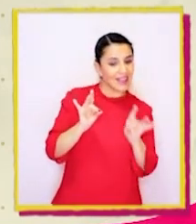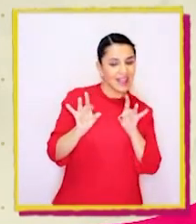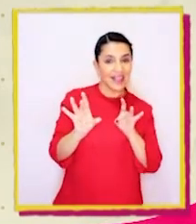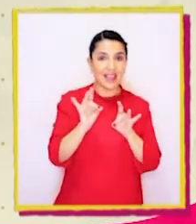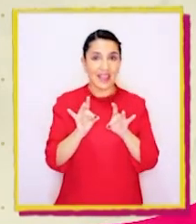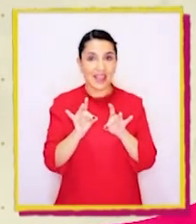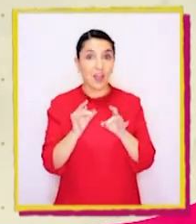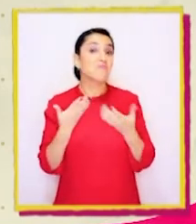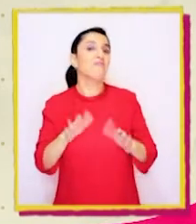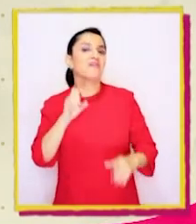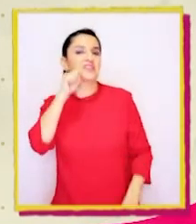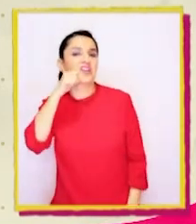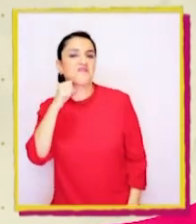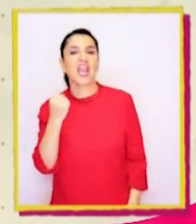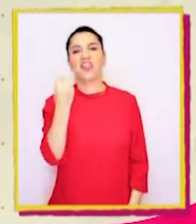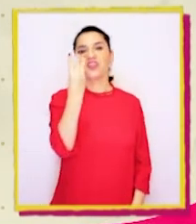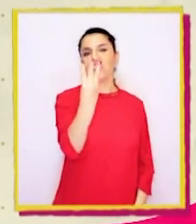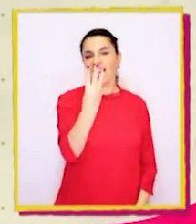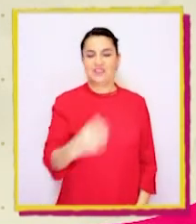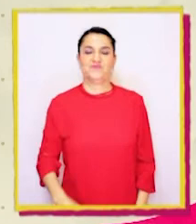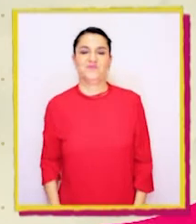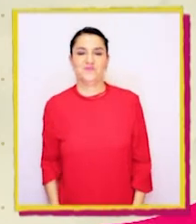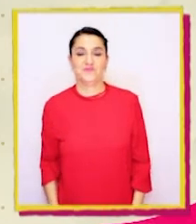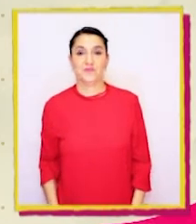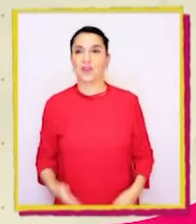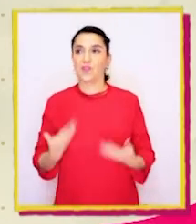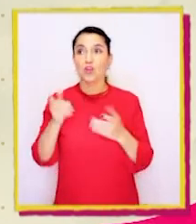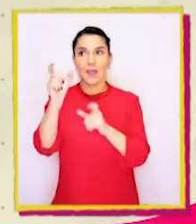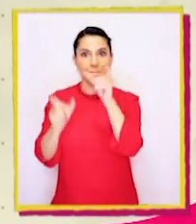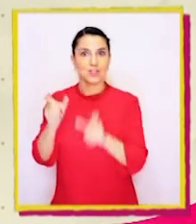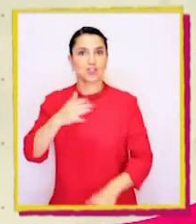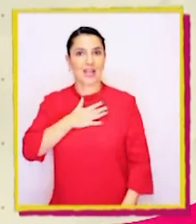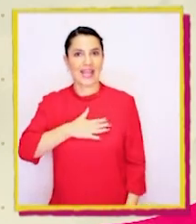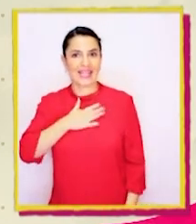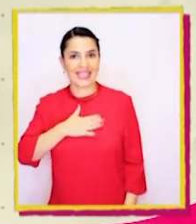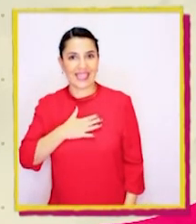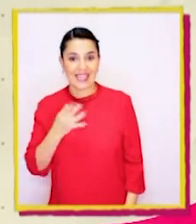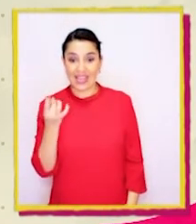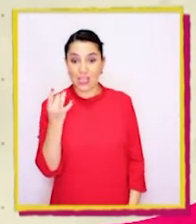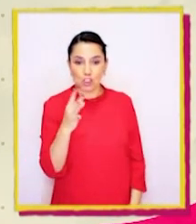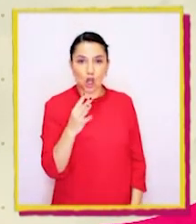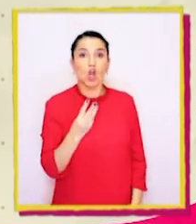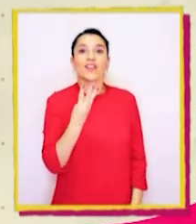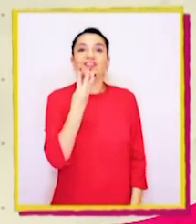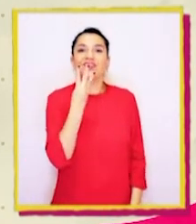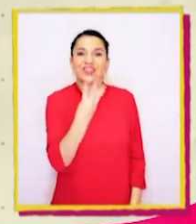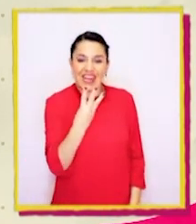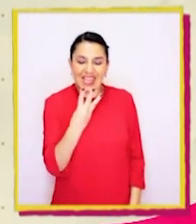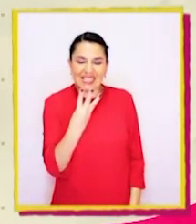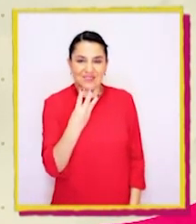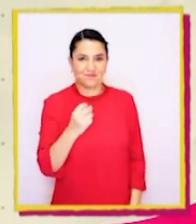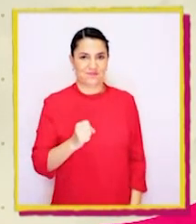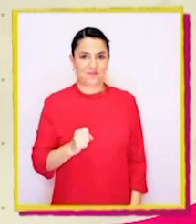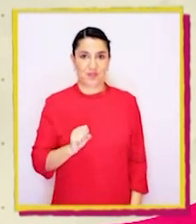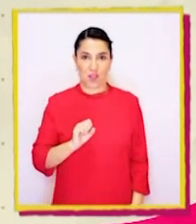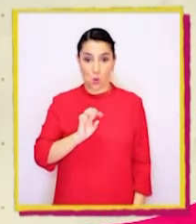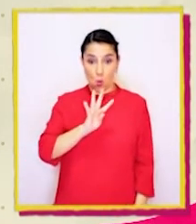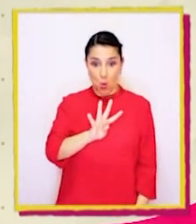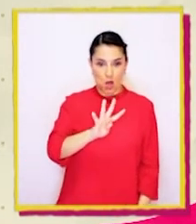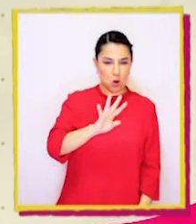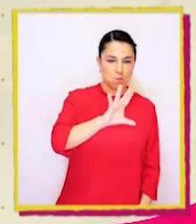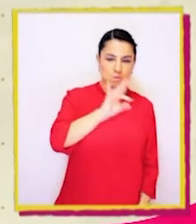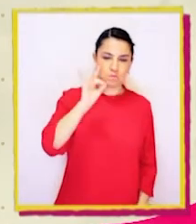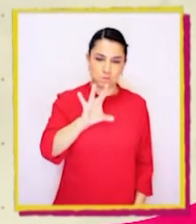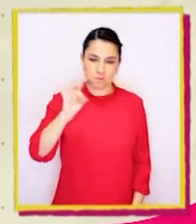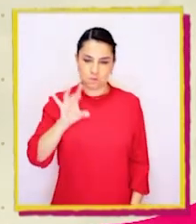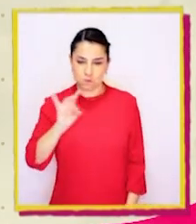Es decir, tres. Por lo tanto, lo que la gente quiere son solo tres pedazos de los cuatro, lo